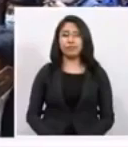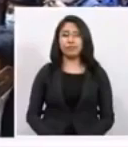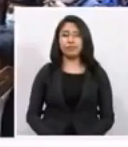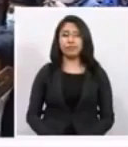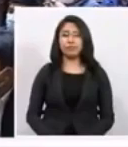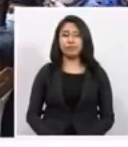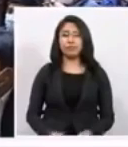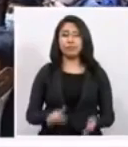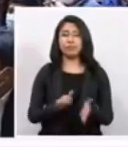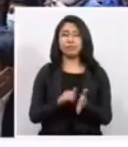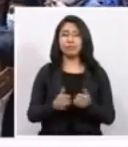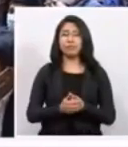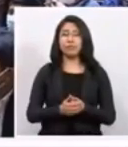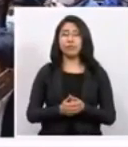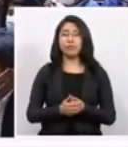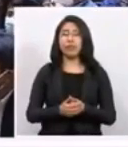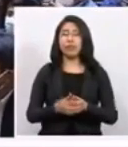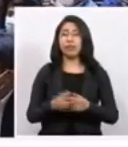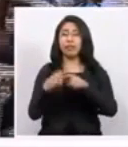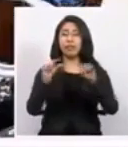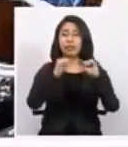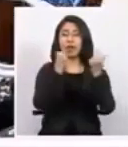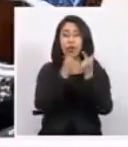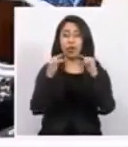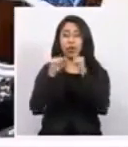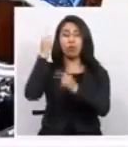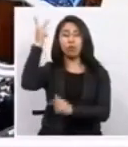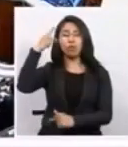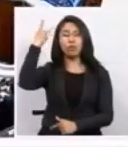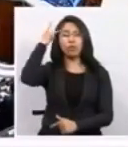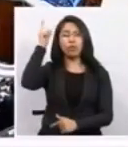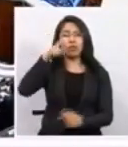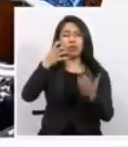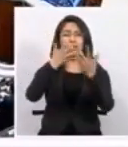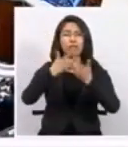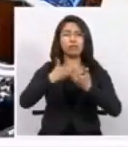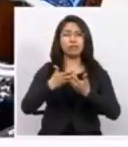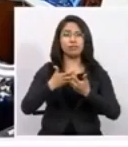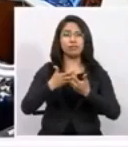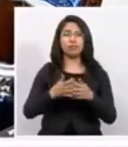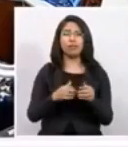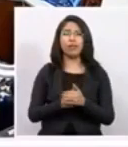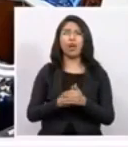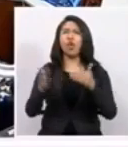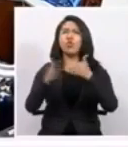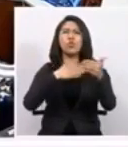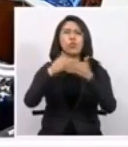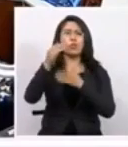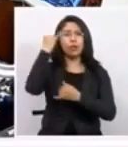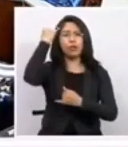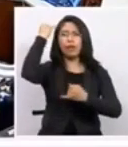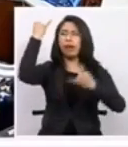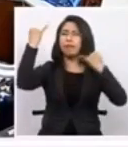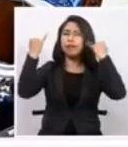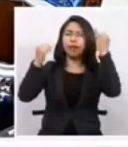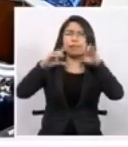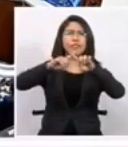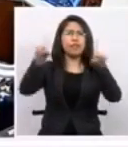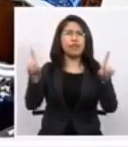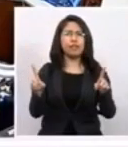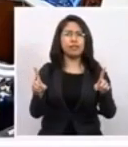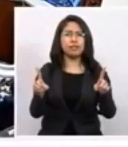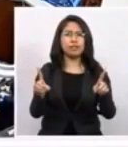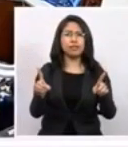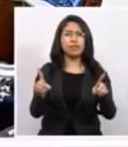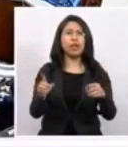Así como entre las diferentes agrupaciones políticas. A pesar de las diferencias, estamos en la obligación de